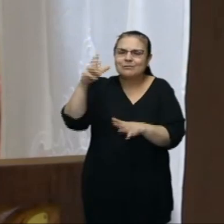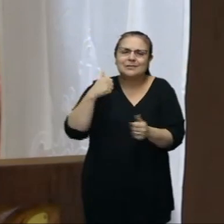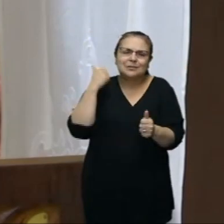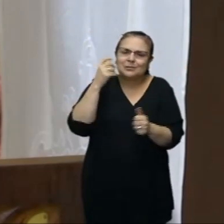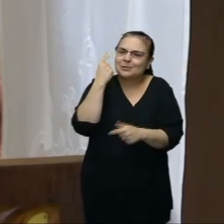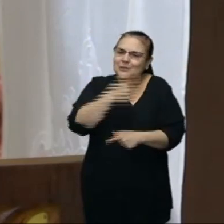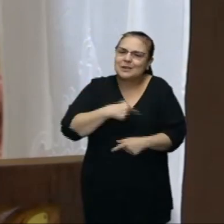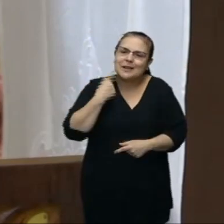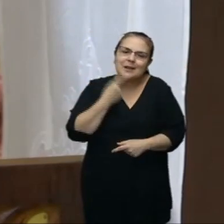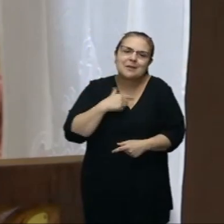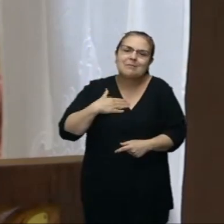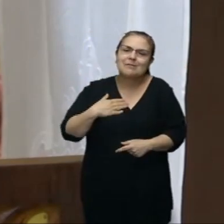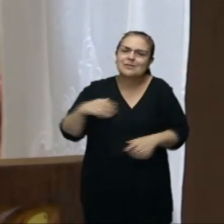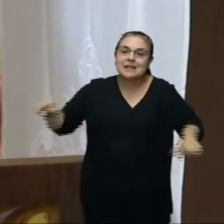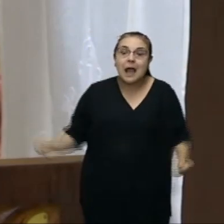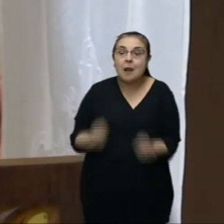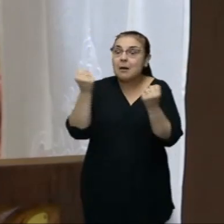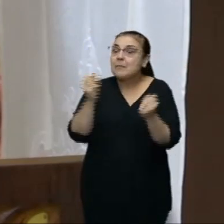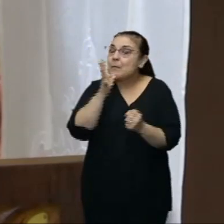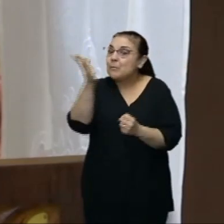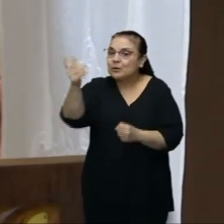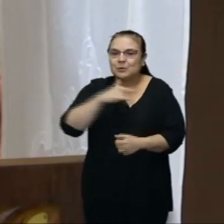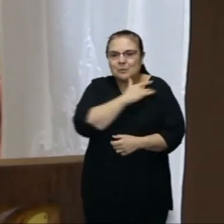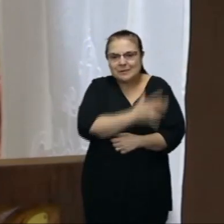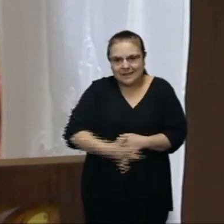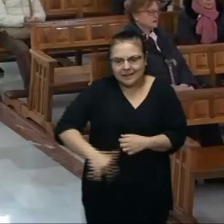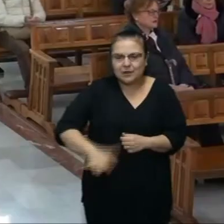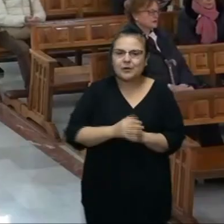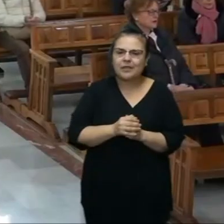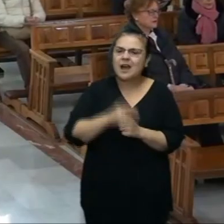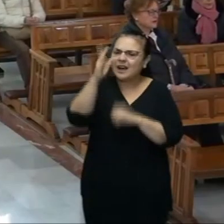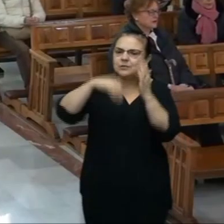Sálvame por tu misericordia.